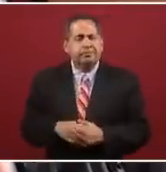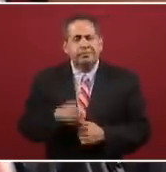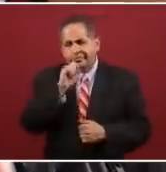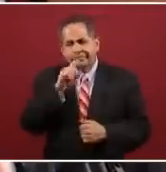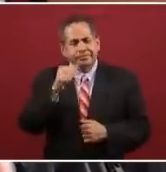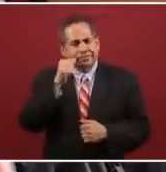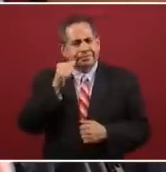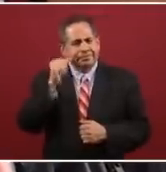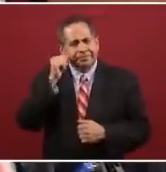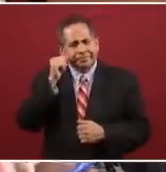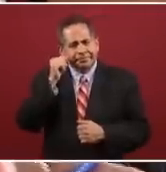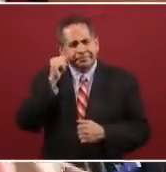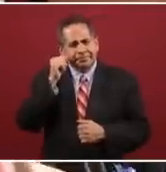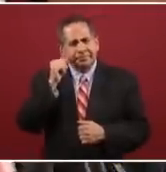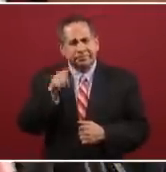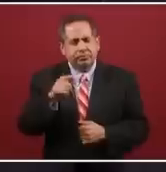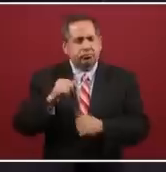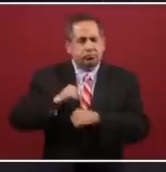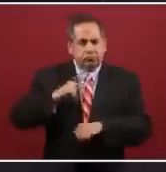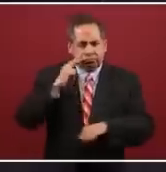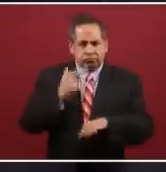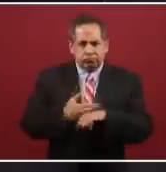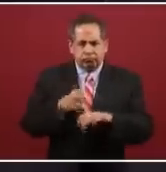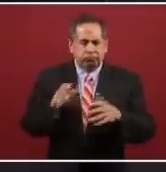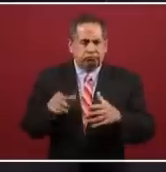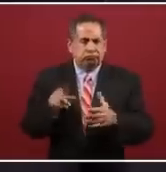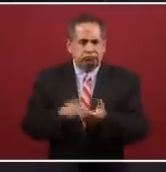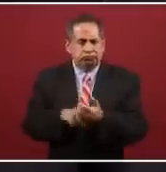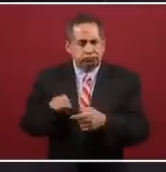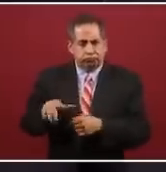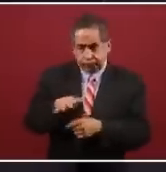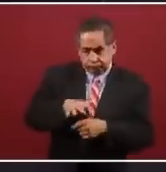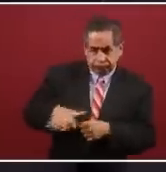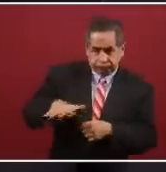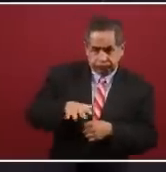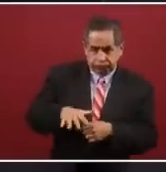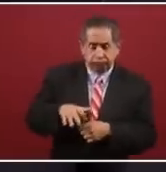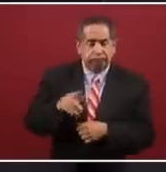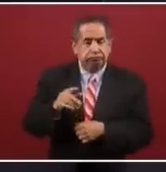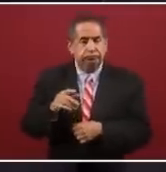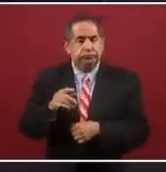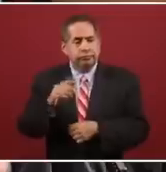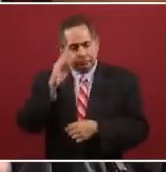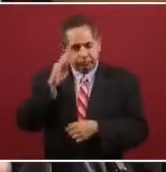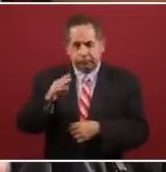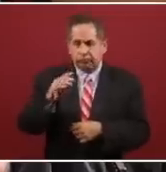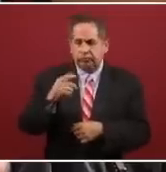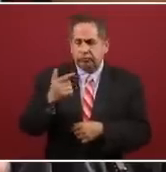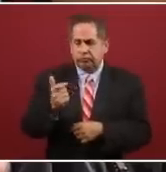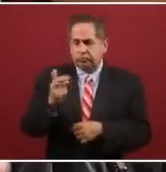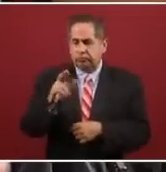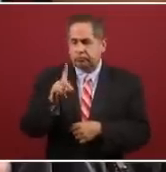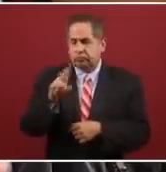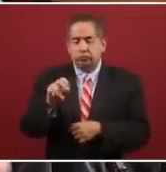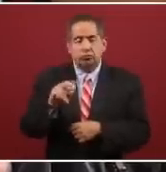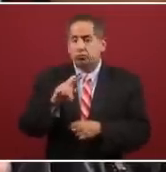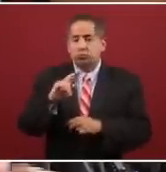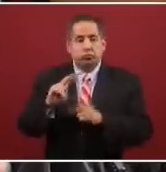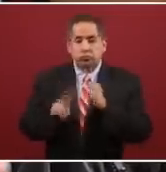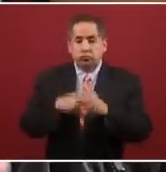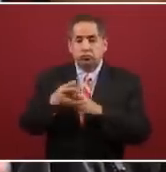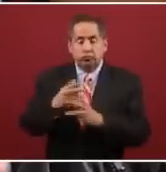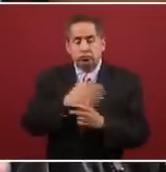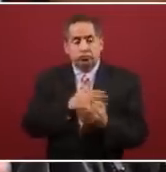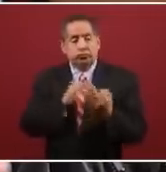también el encargado de esta zona, el señor Garduño, no acudió a una comparecencia en la Cámara de